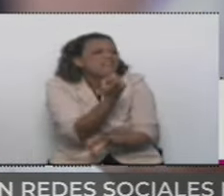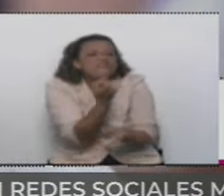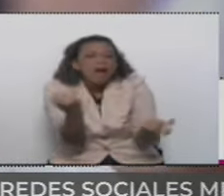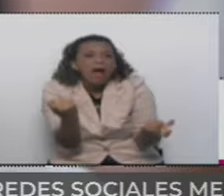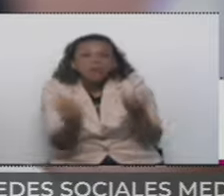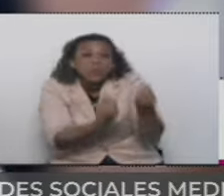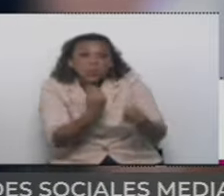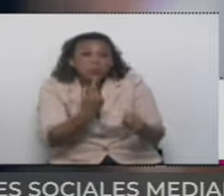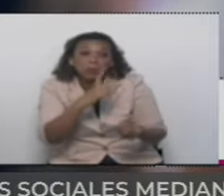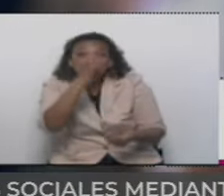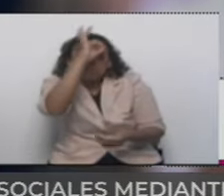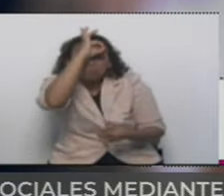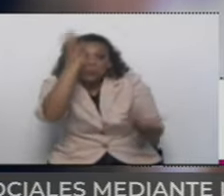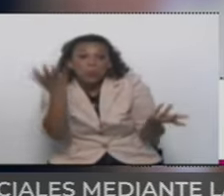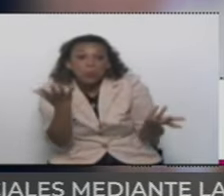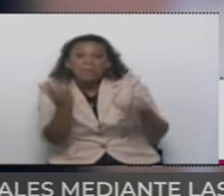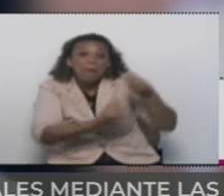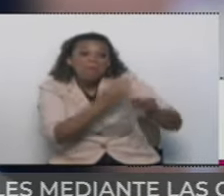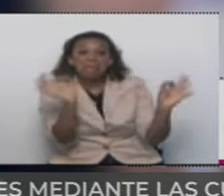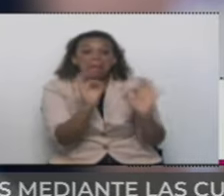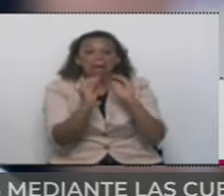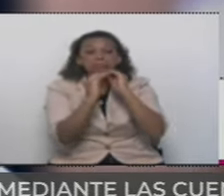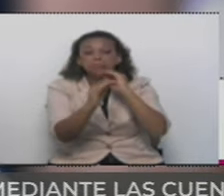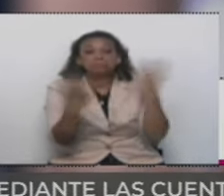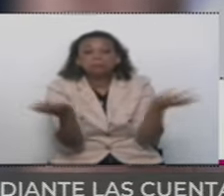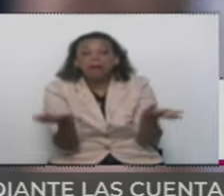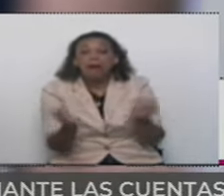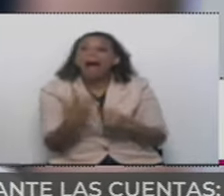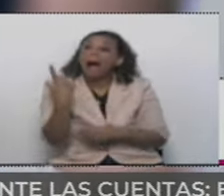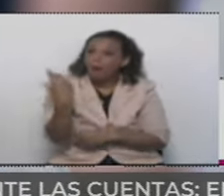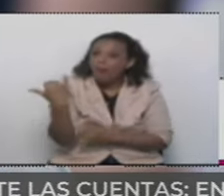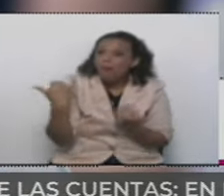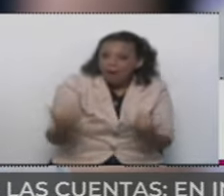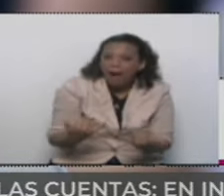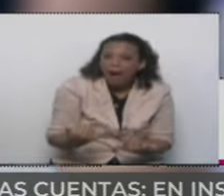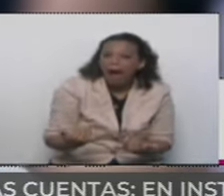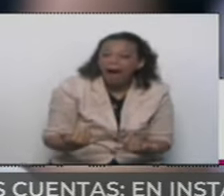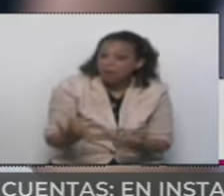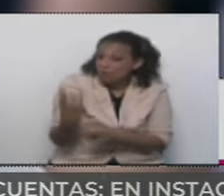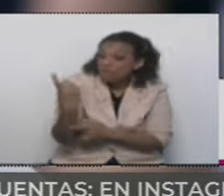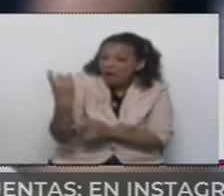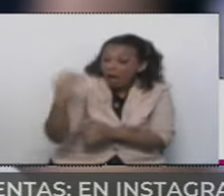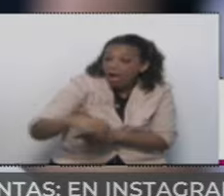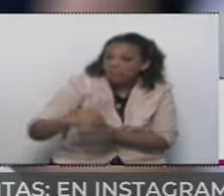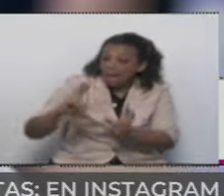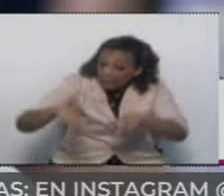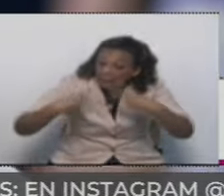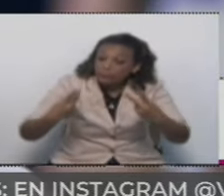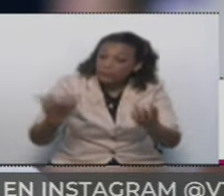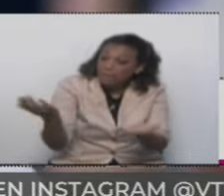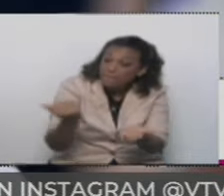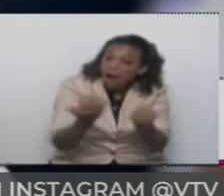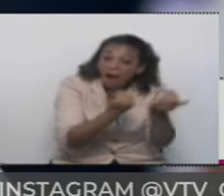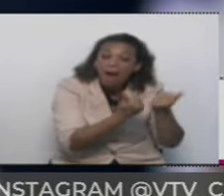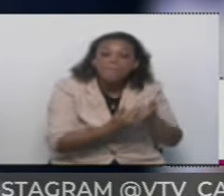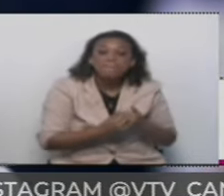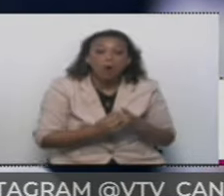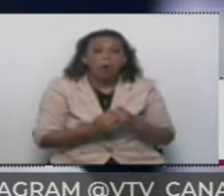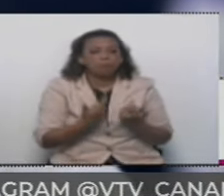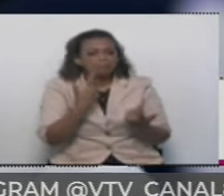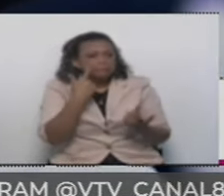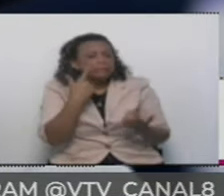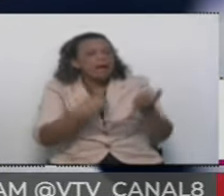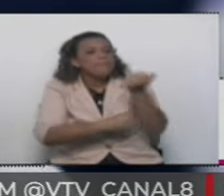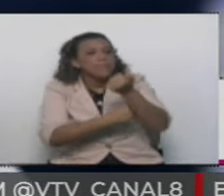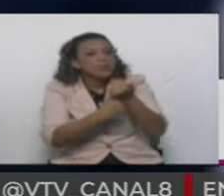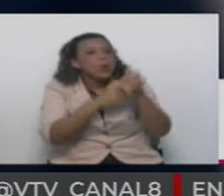muchas cosas que dijimos que íbamos a hacer y nos faltaron. Pues ahora nos falta reimpulsarlas con fuerza y